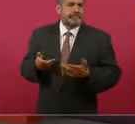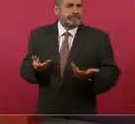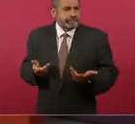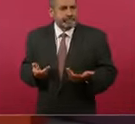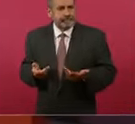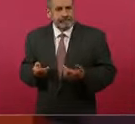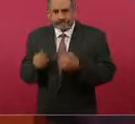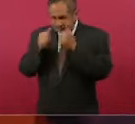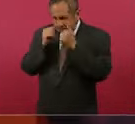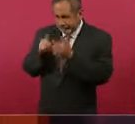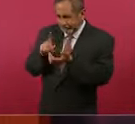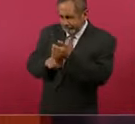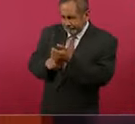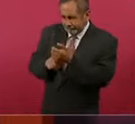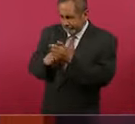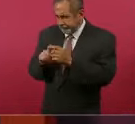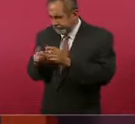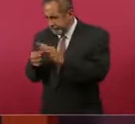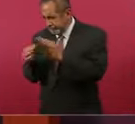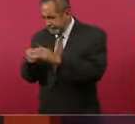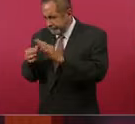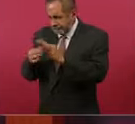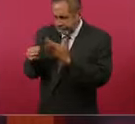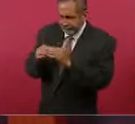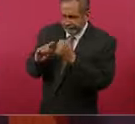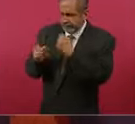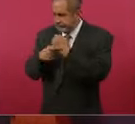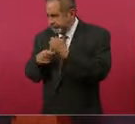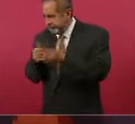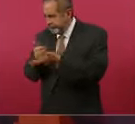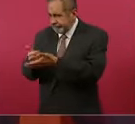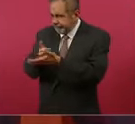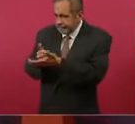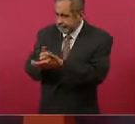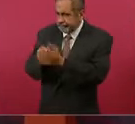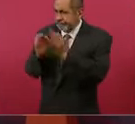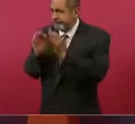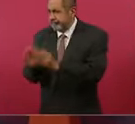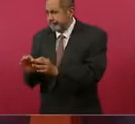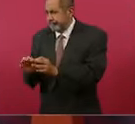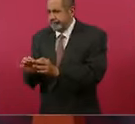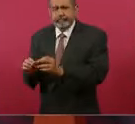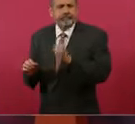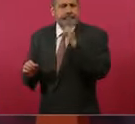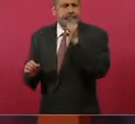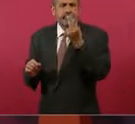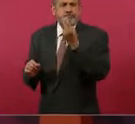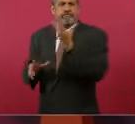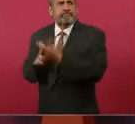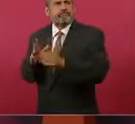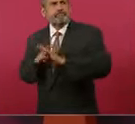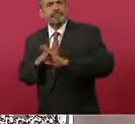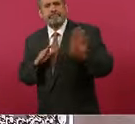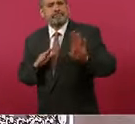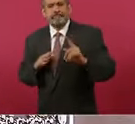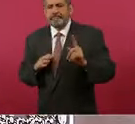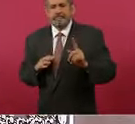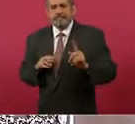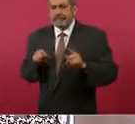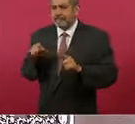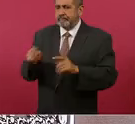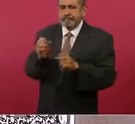atender el fenómeno migratorio pasa necesariamente por